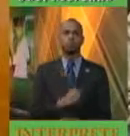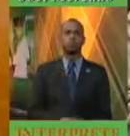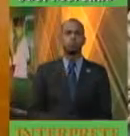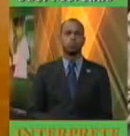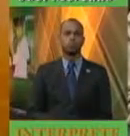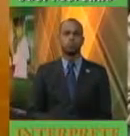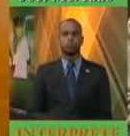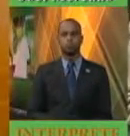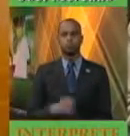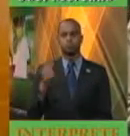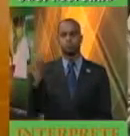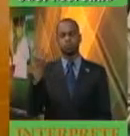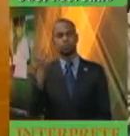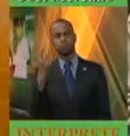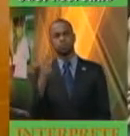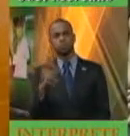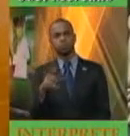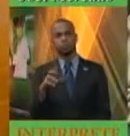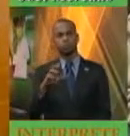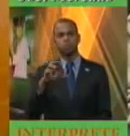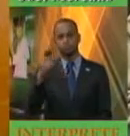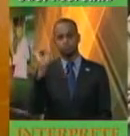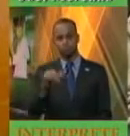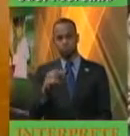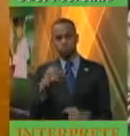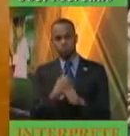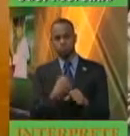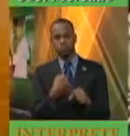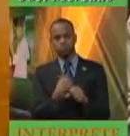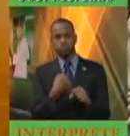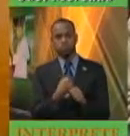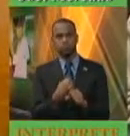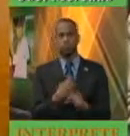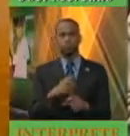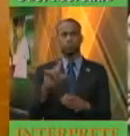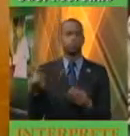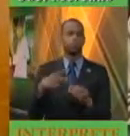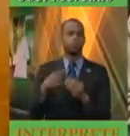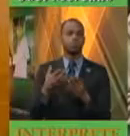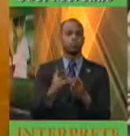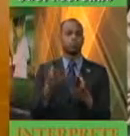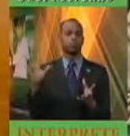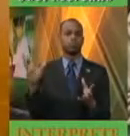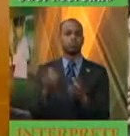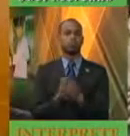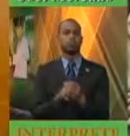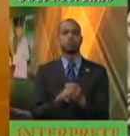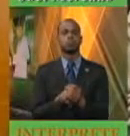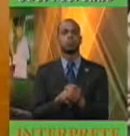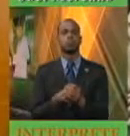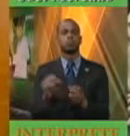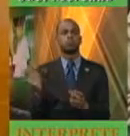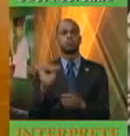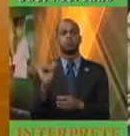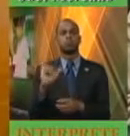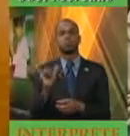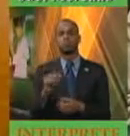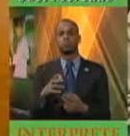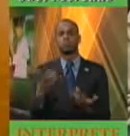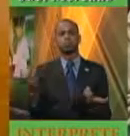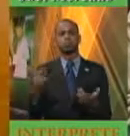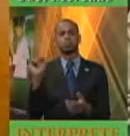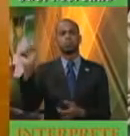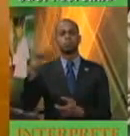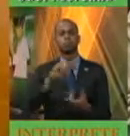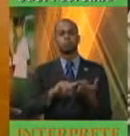Y dentro de eso, de esos trabajos de inclusión están pues también los compañeros